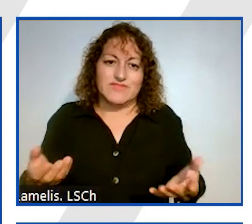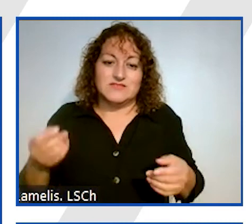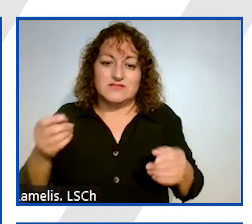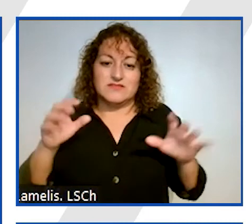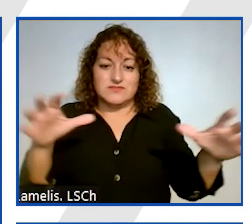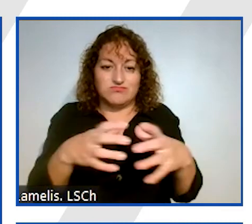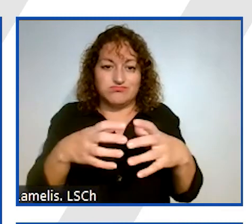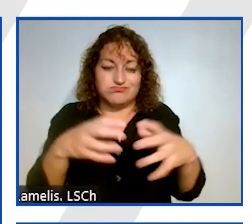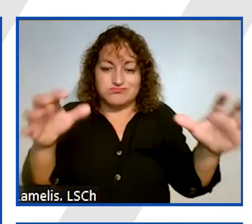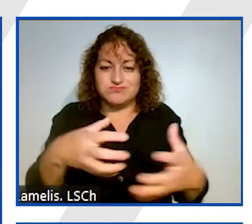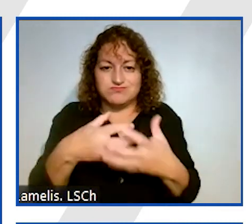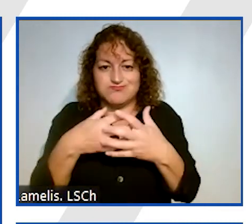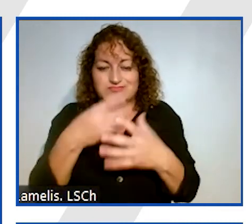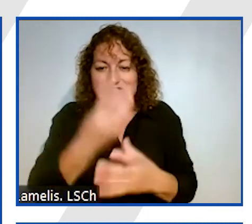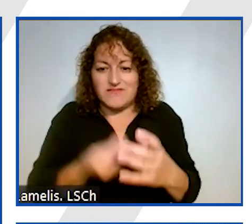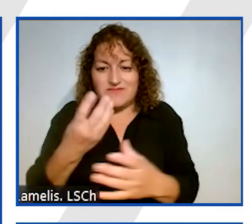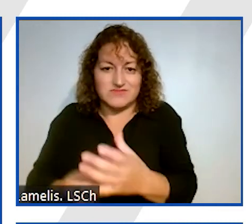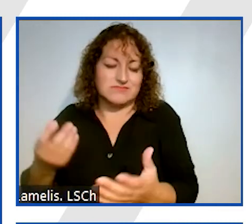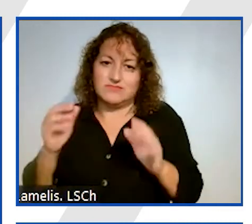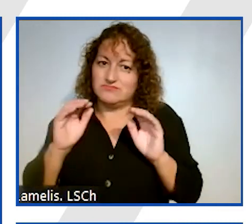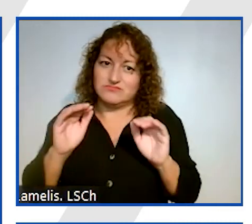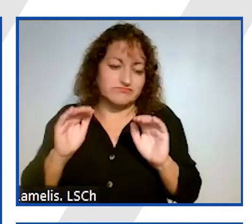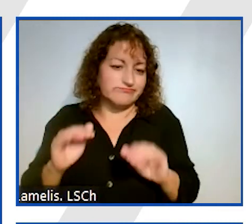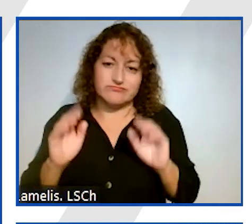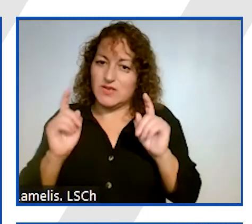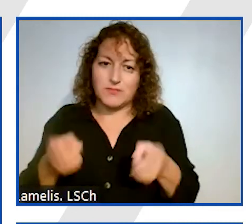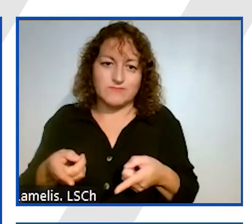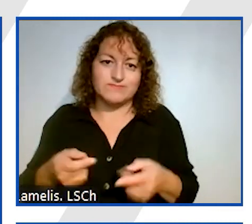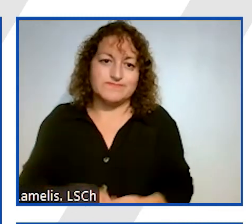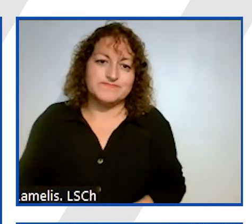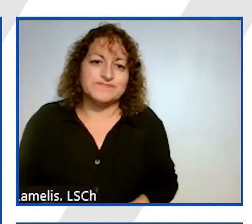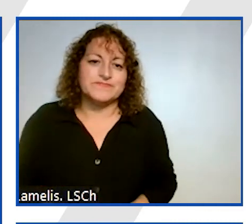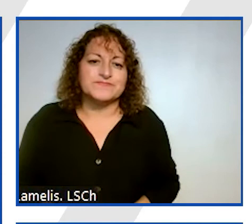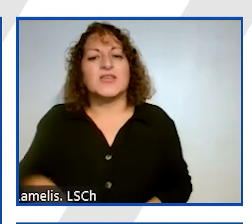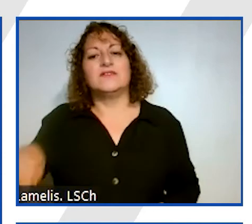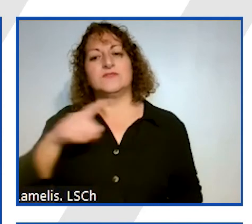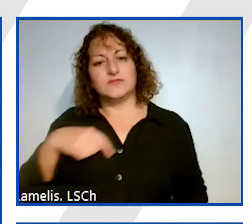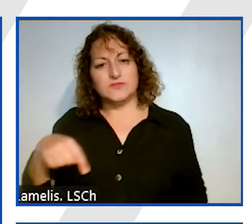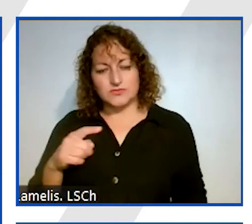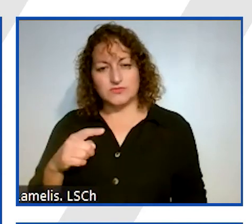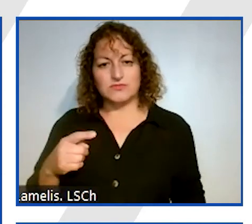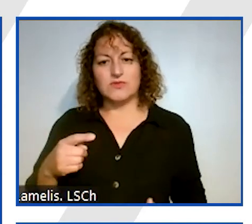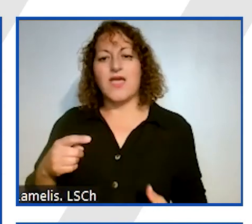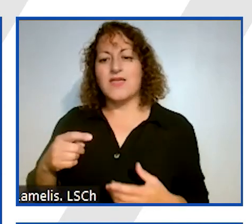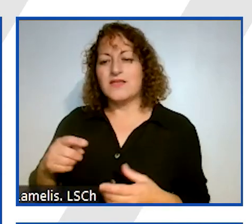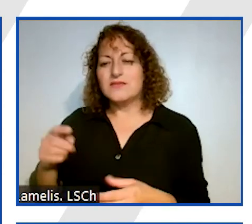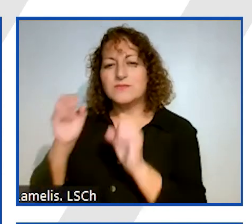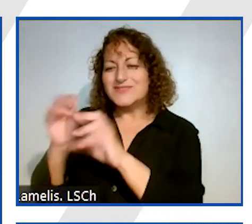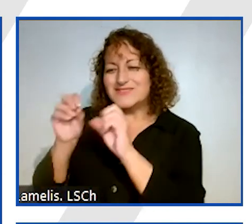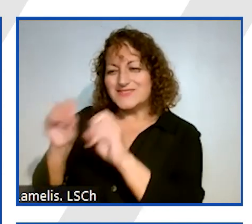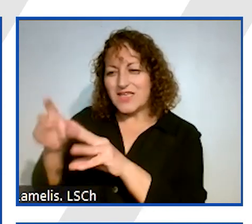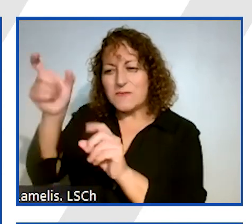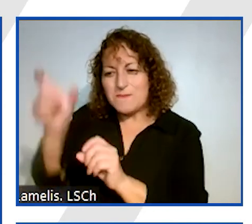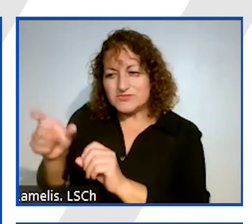explotación. Y uno de los objetivos principales es donde nos estamos encargando de formar gente en el laboratorio donde yo